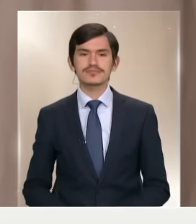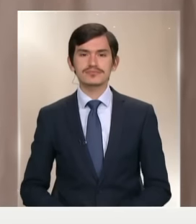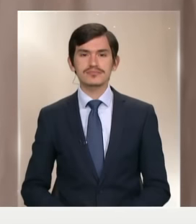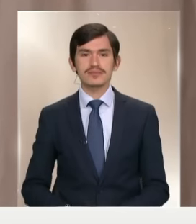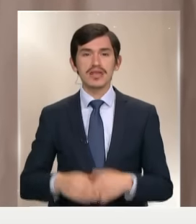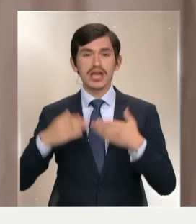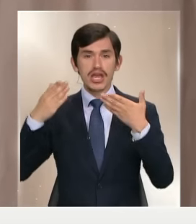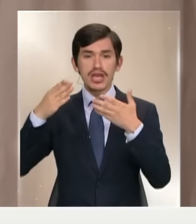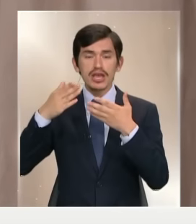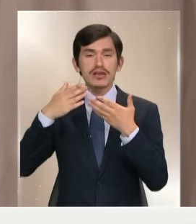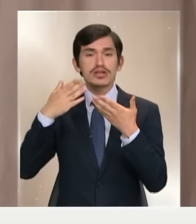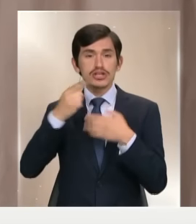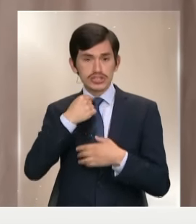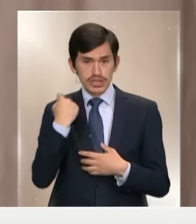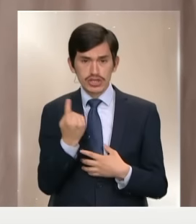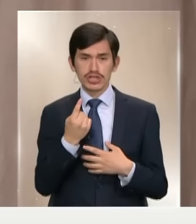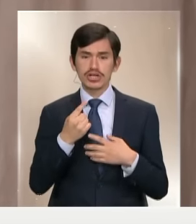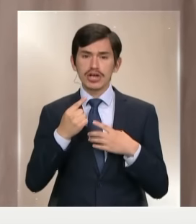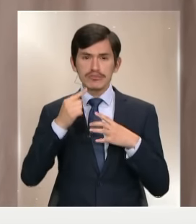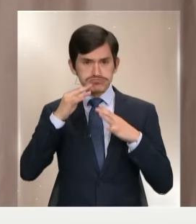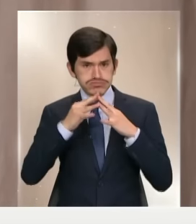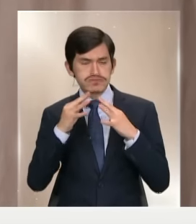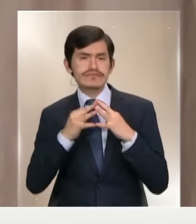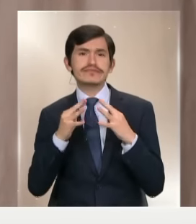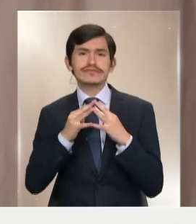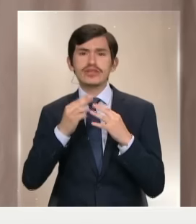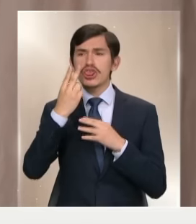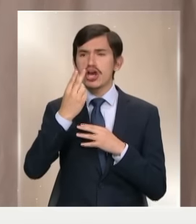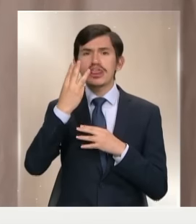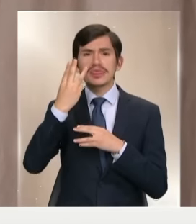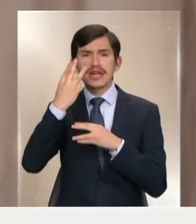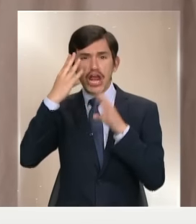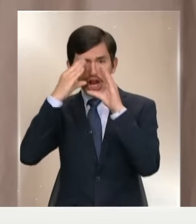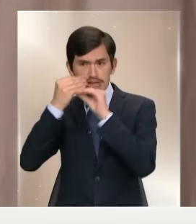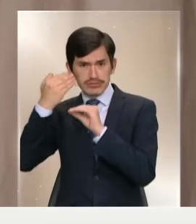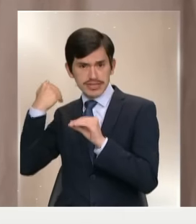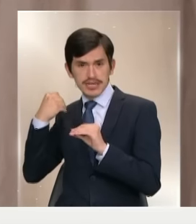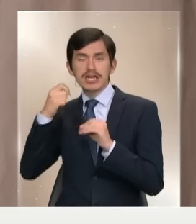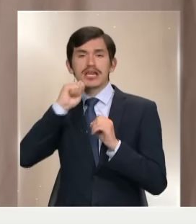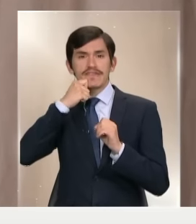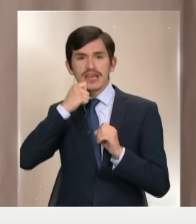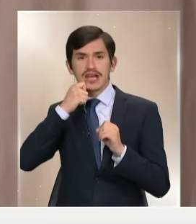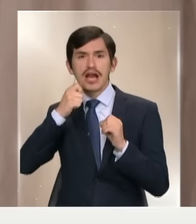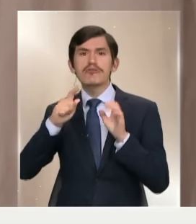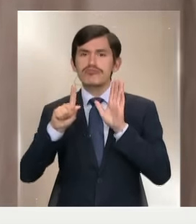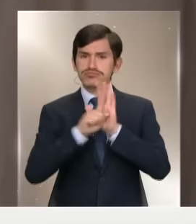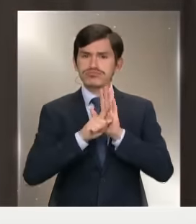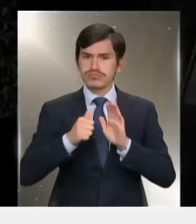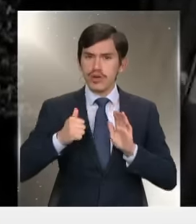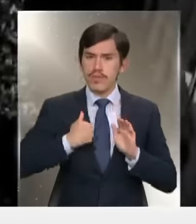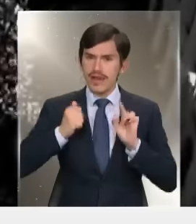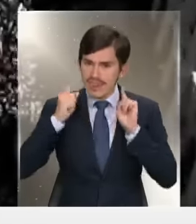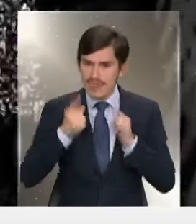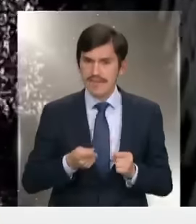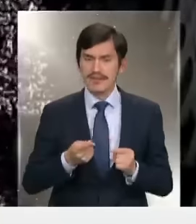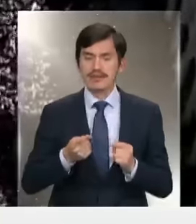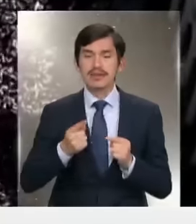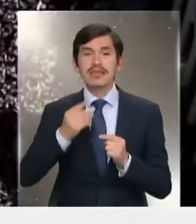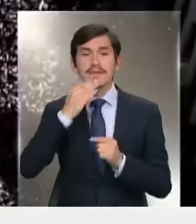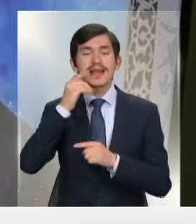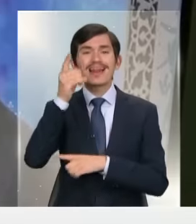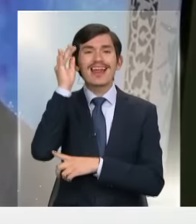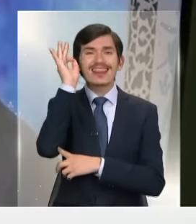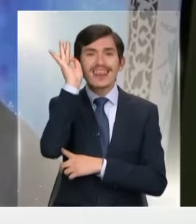brillante acción de nuestras Fuerzas Armadas hace 2 o 3 noches fue una operación completamente legal y legítima. Discurso